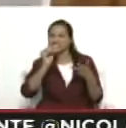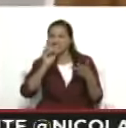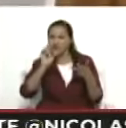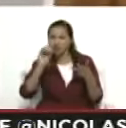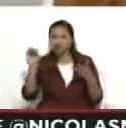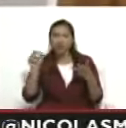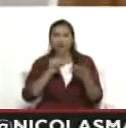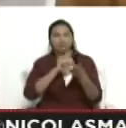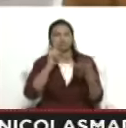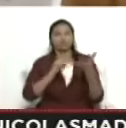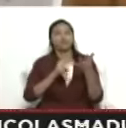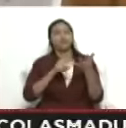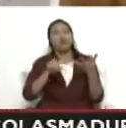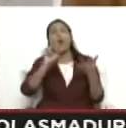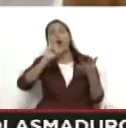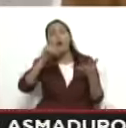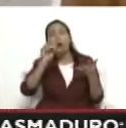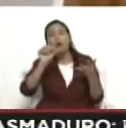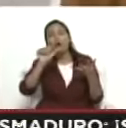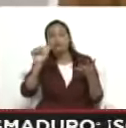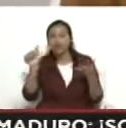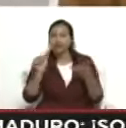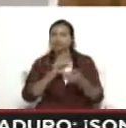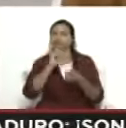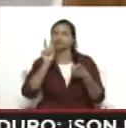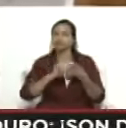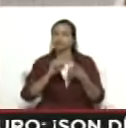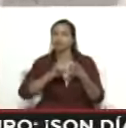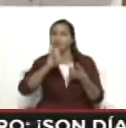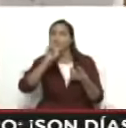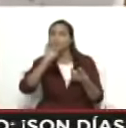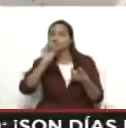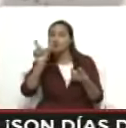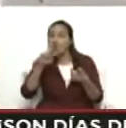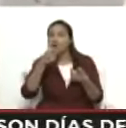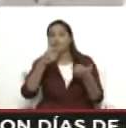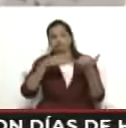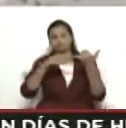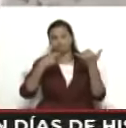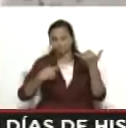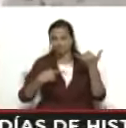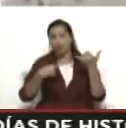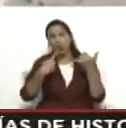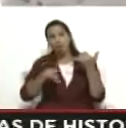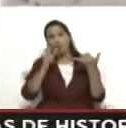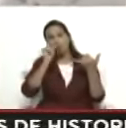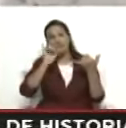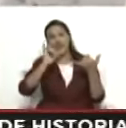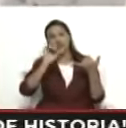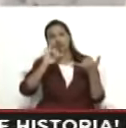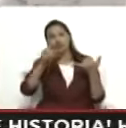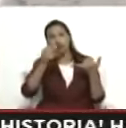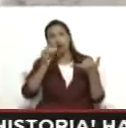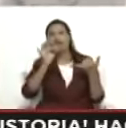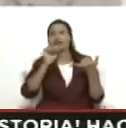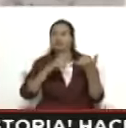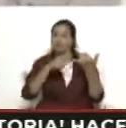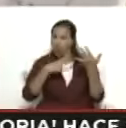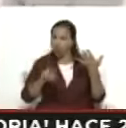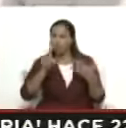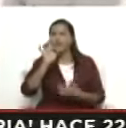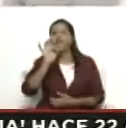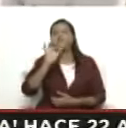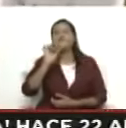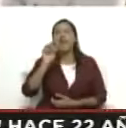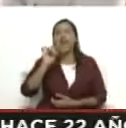Meneses Quintero, Roger de Jesús Miquelena, John Carlos Muñoz Garzón, Franklin Manuel